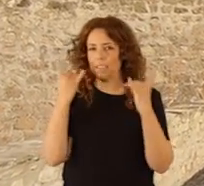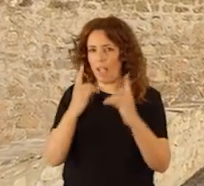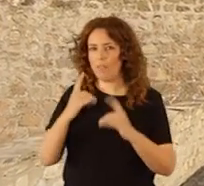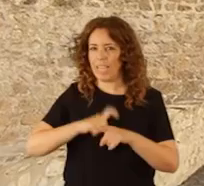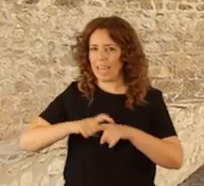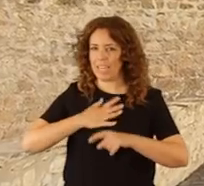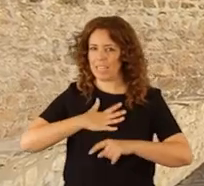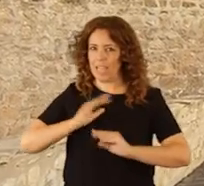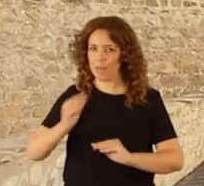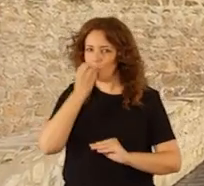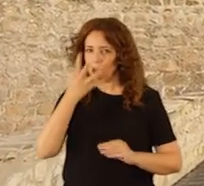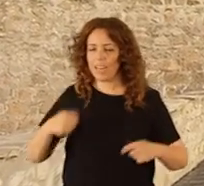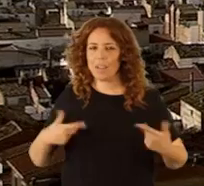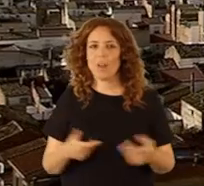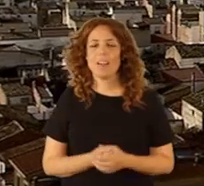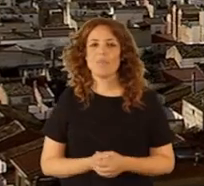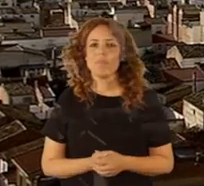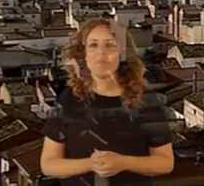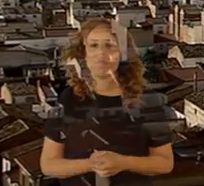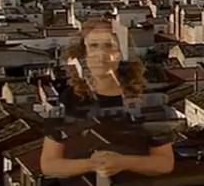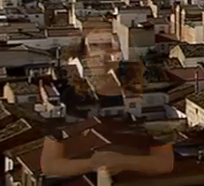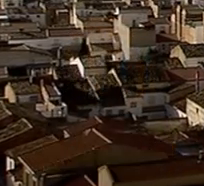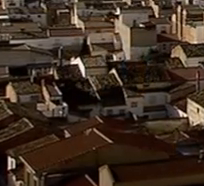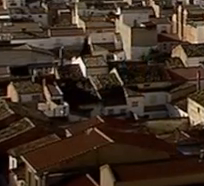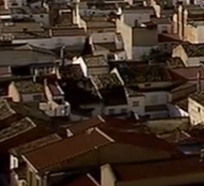en el parque